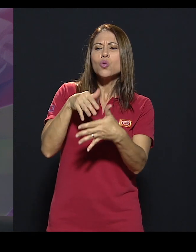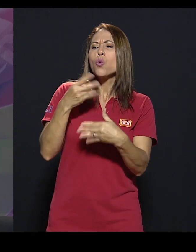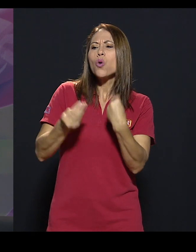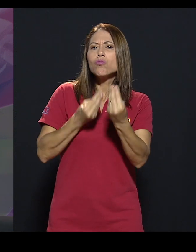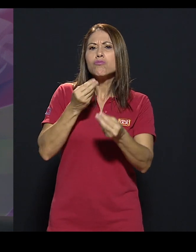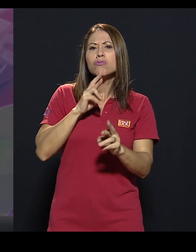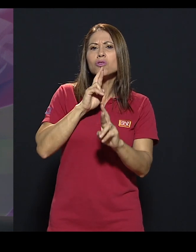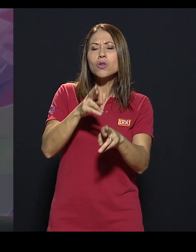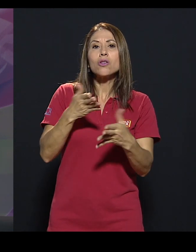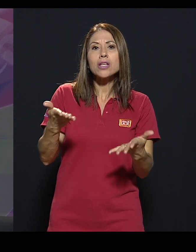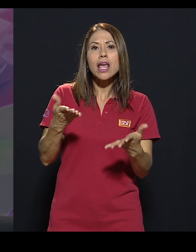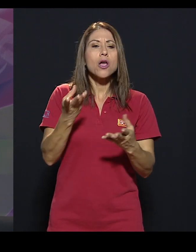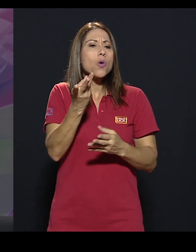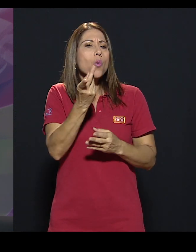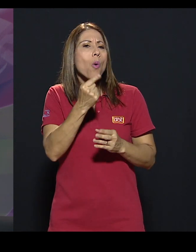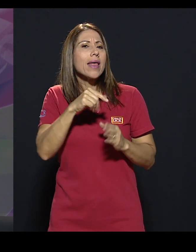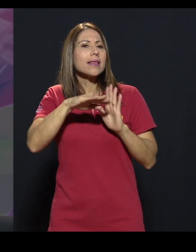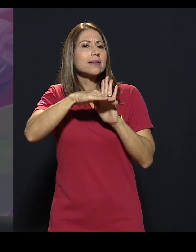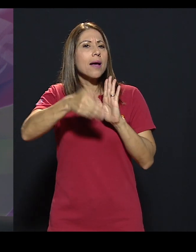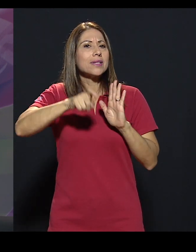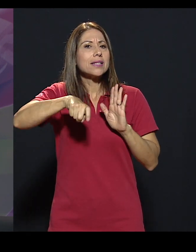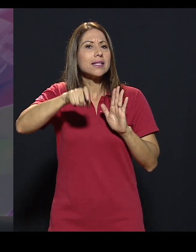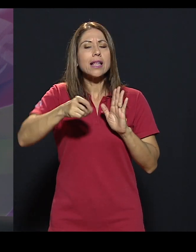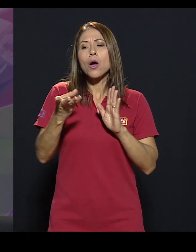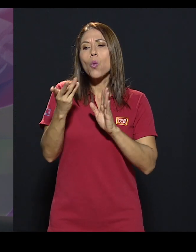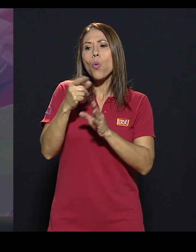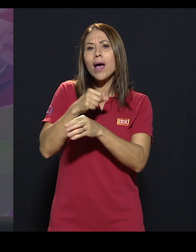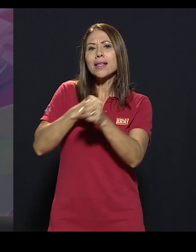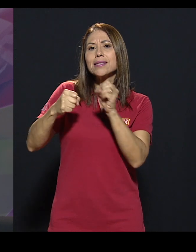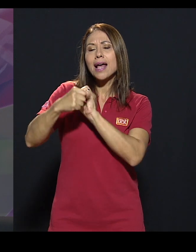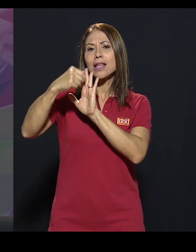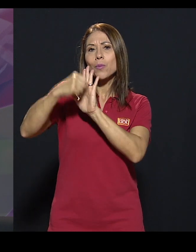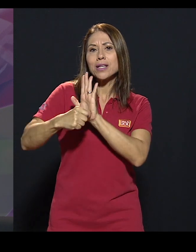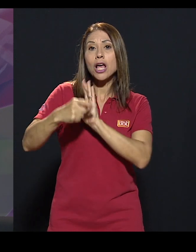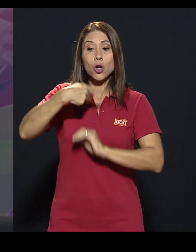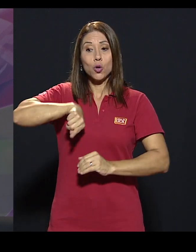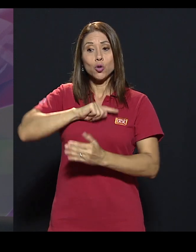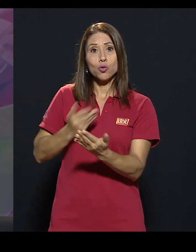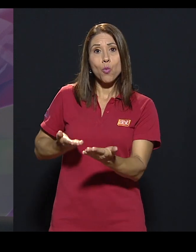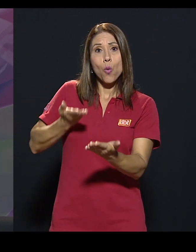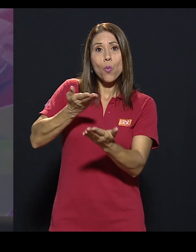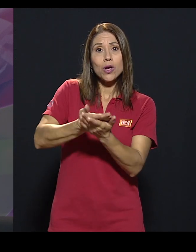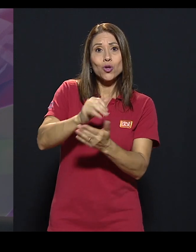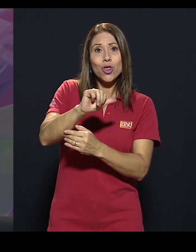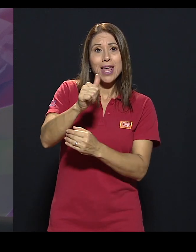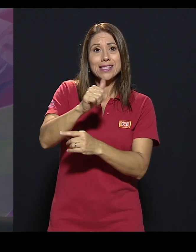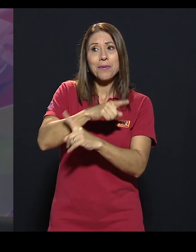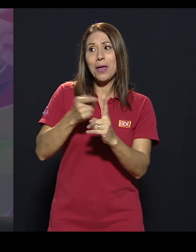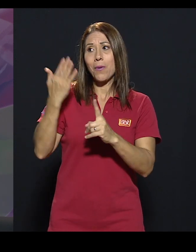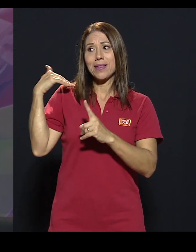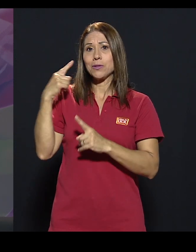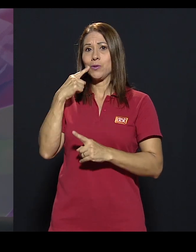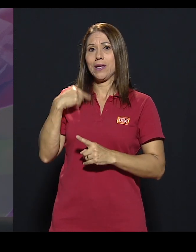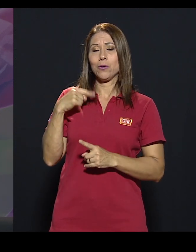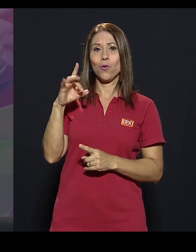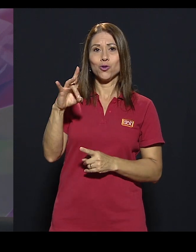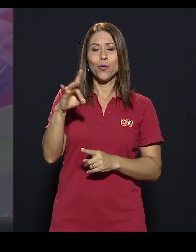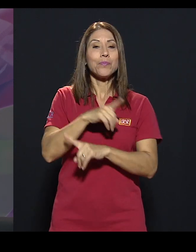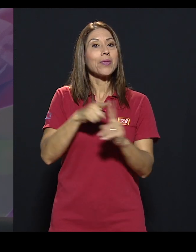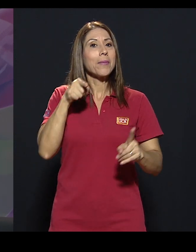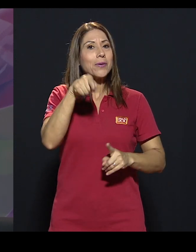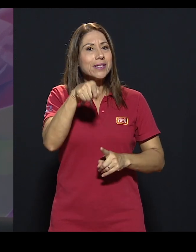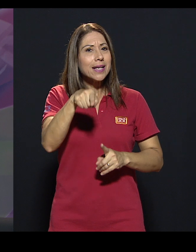camas tendría que tener, cuántos quirófanos. Nosotros hemos propuesto 10, inicialmente nos dieron que con 8, pero en fin, este tipo de